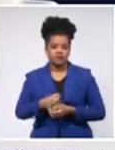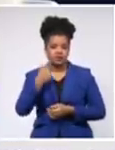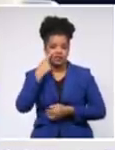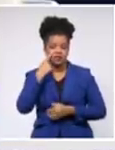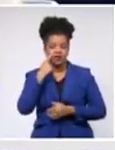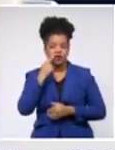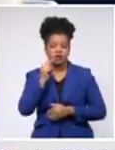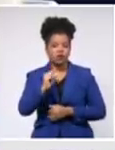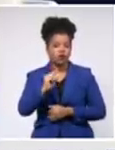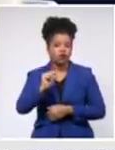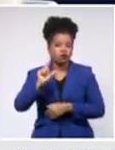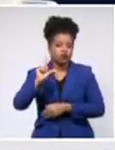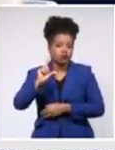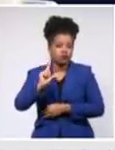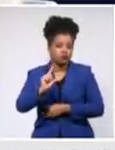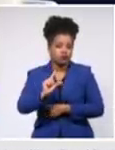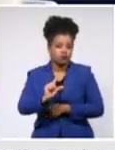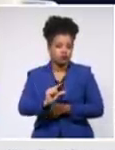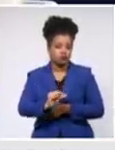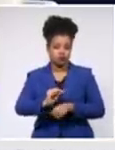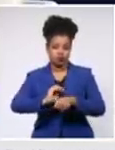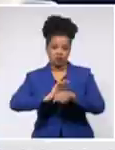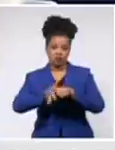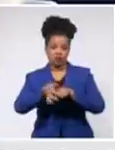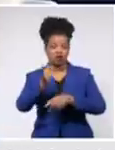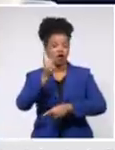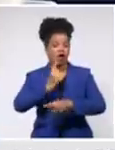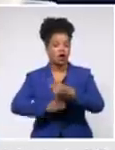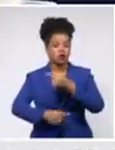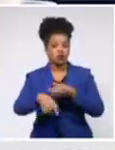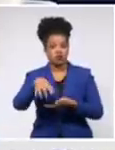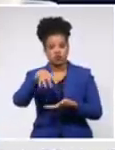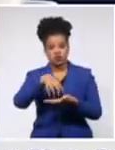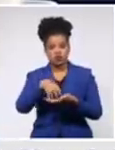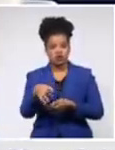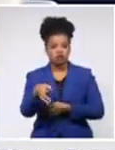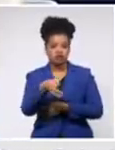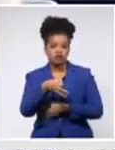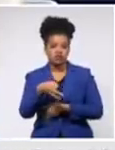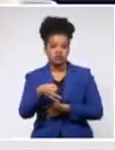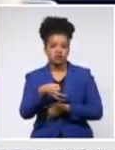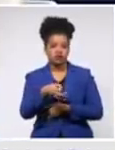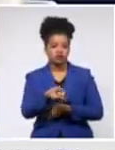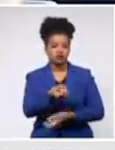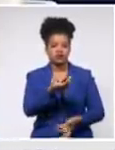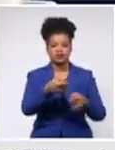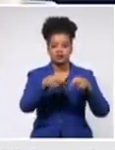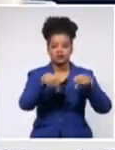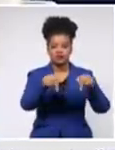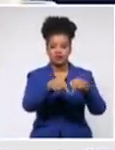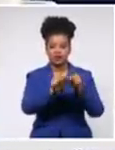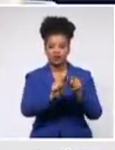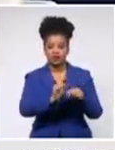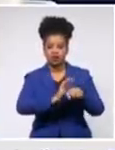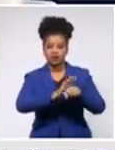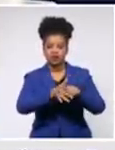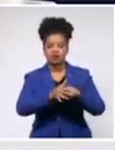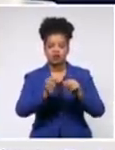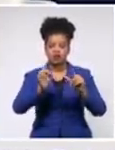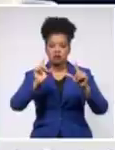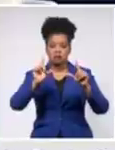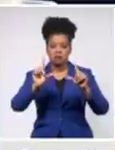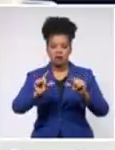disminución en algunos territorios en cuanto a los eventos que mantiene como